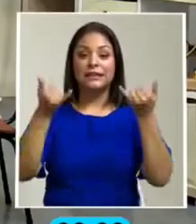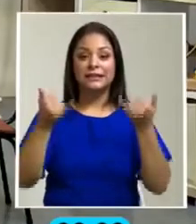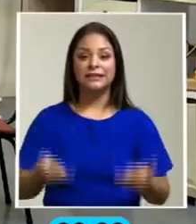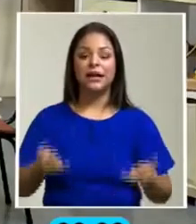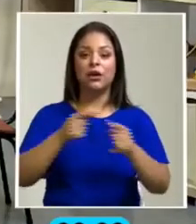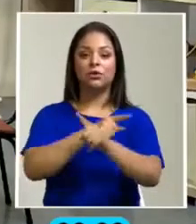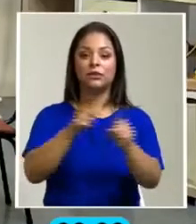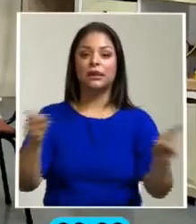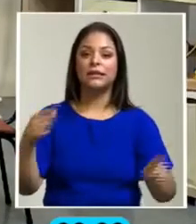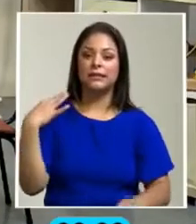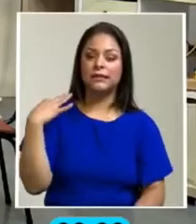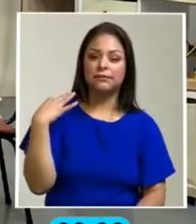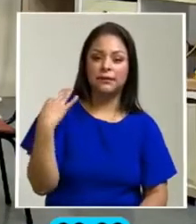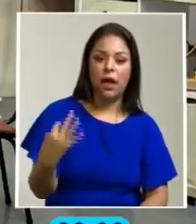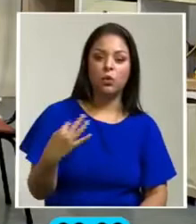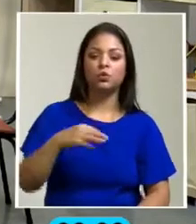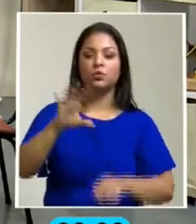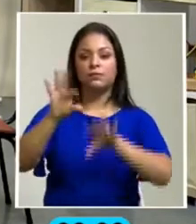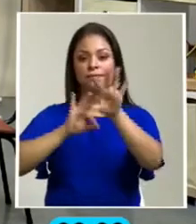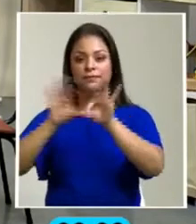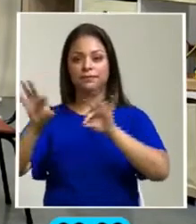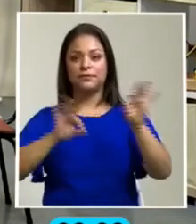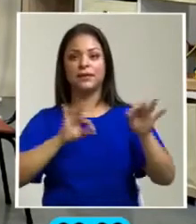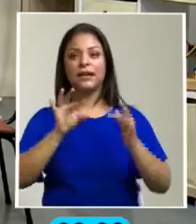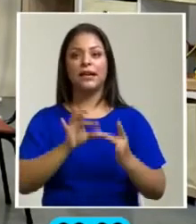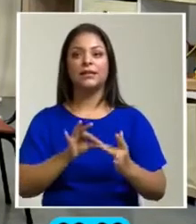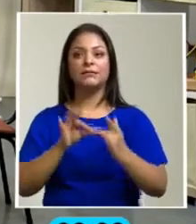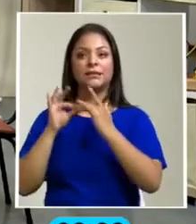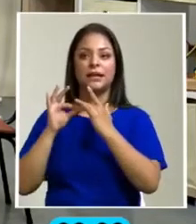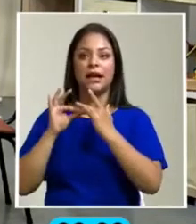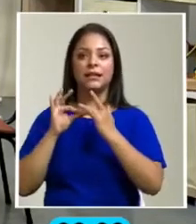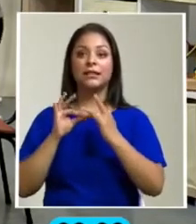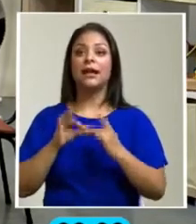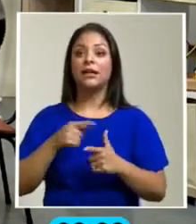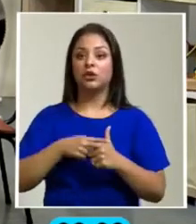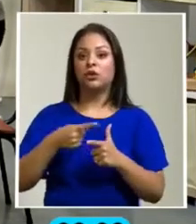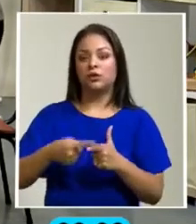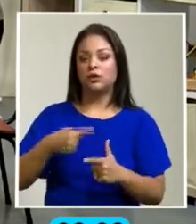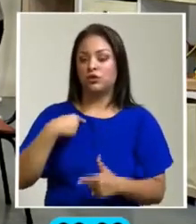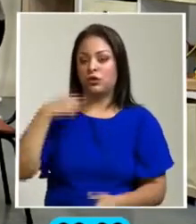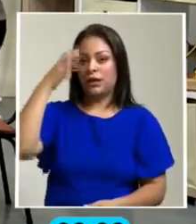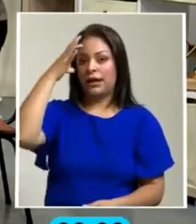invitados y nuestras invitadas súper especiales. Y entonces yo creo que sería muy